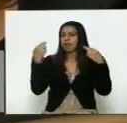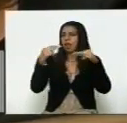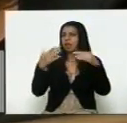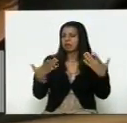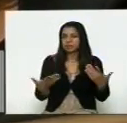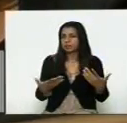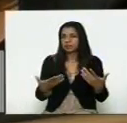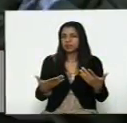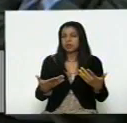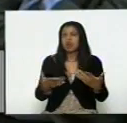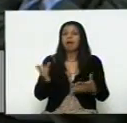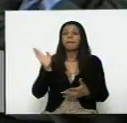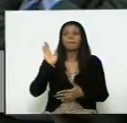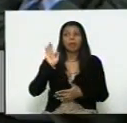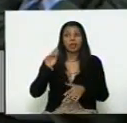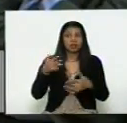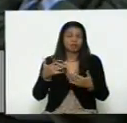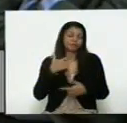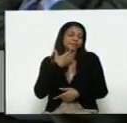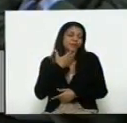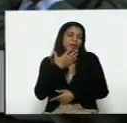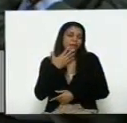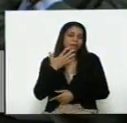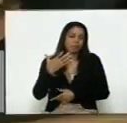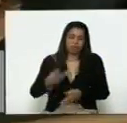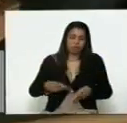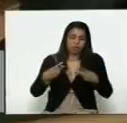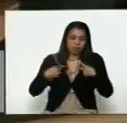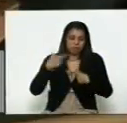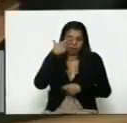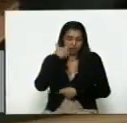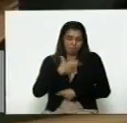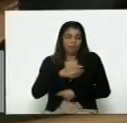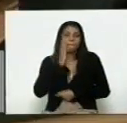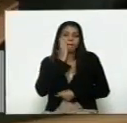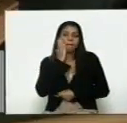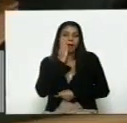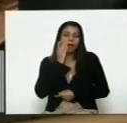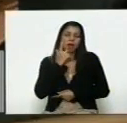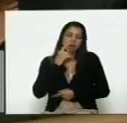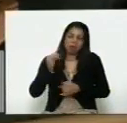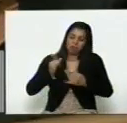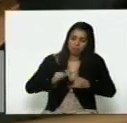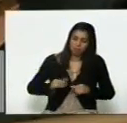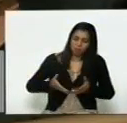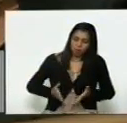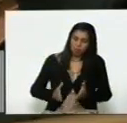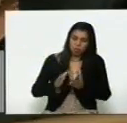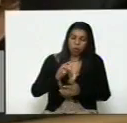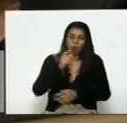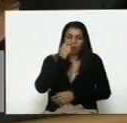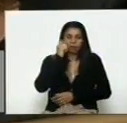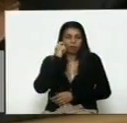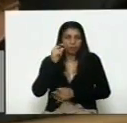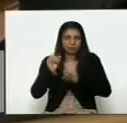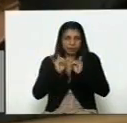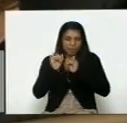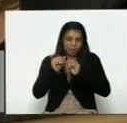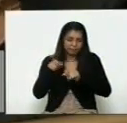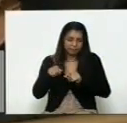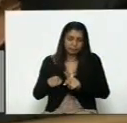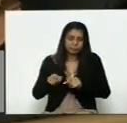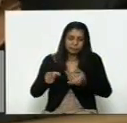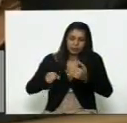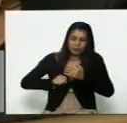cuando esté en peligro la vida y la salud de la madre, su hija o hijo durante el trabajo